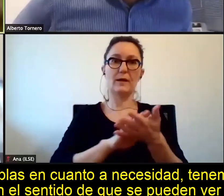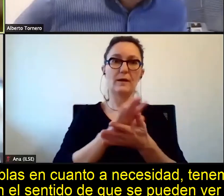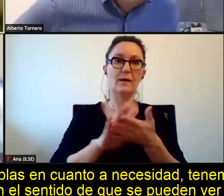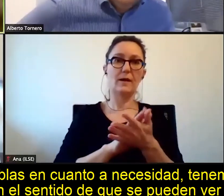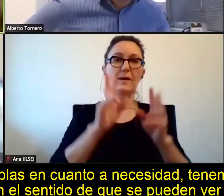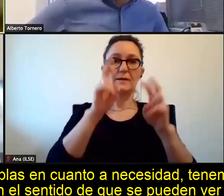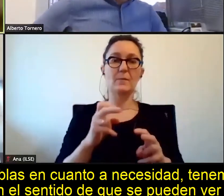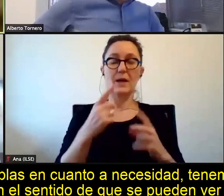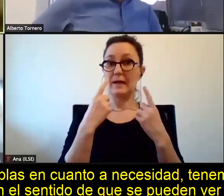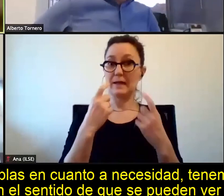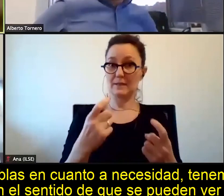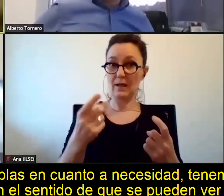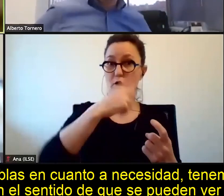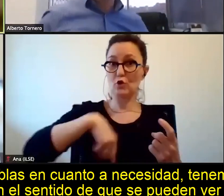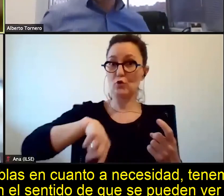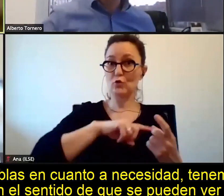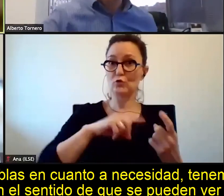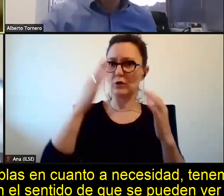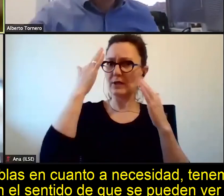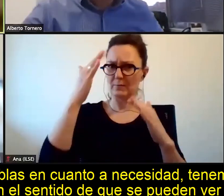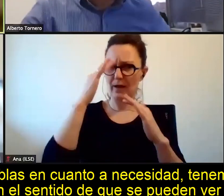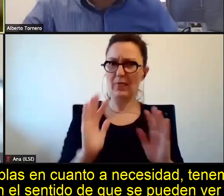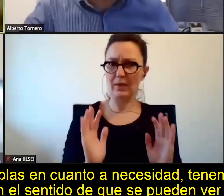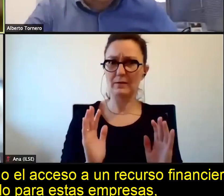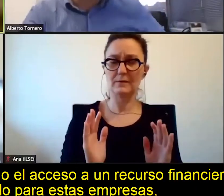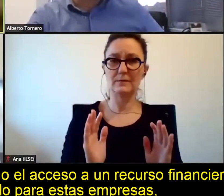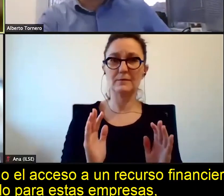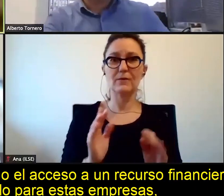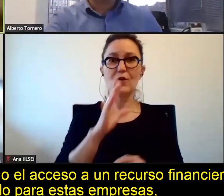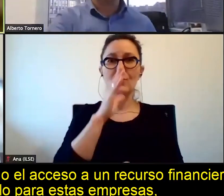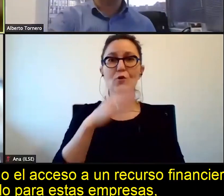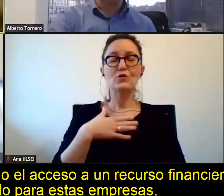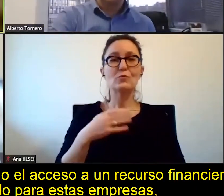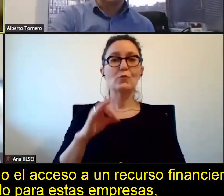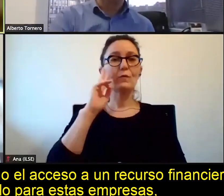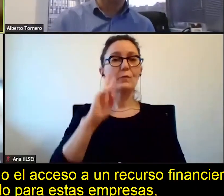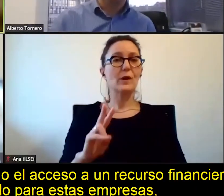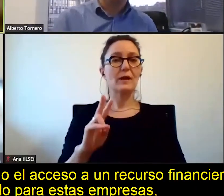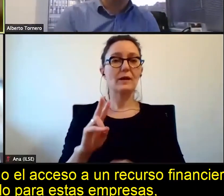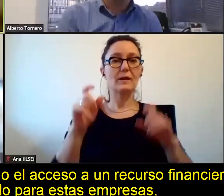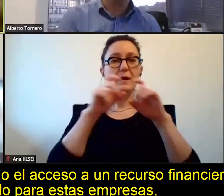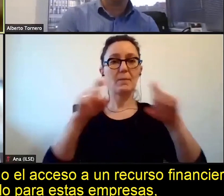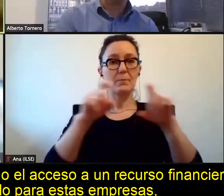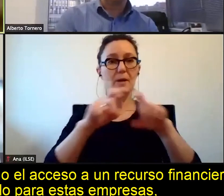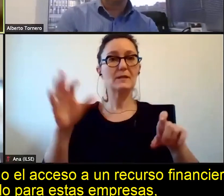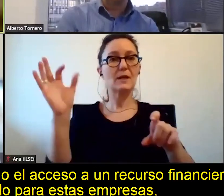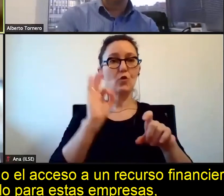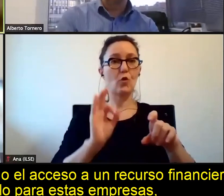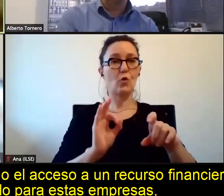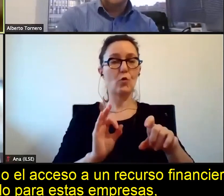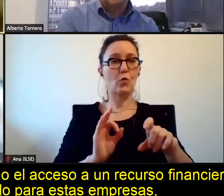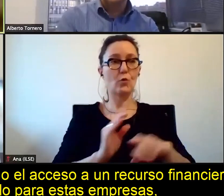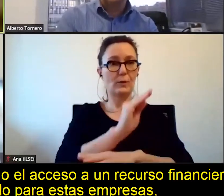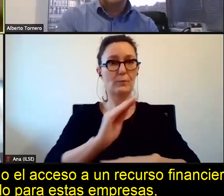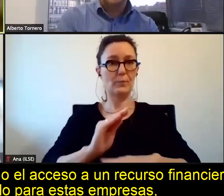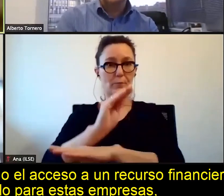tenemos depositadas muchas esperanzas en el sentido de que se pueden ver estas empresas o los inversores o